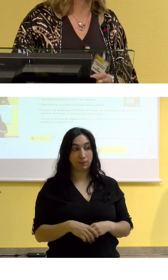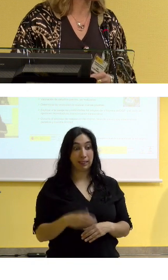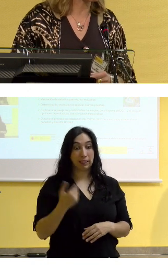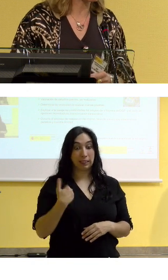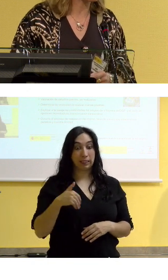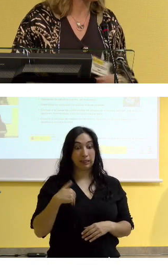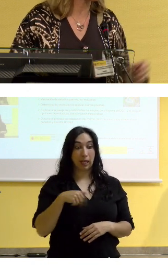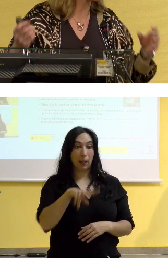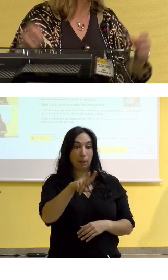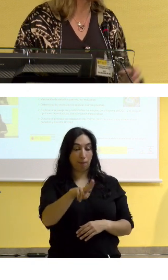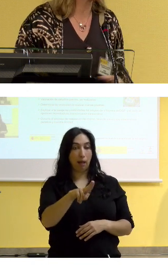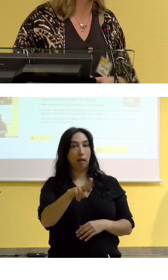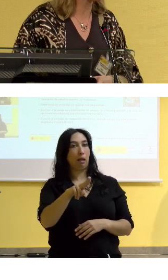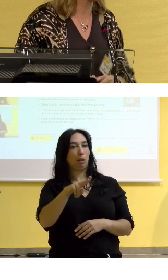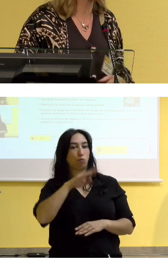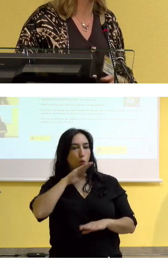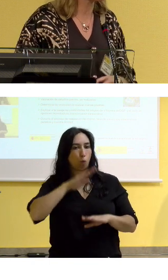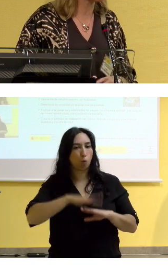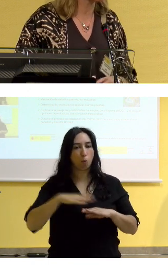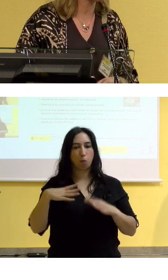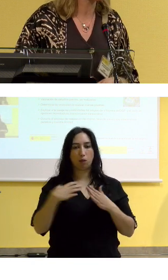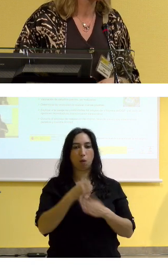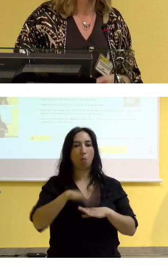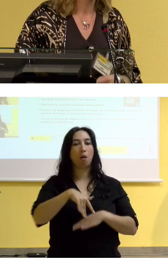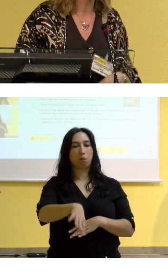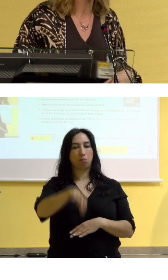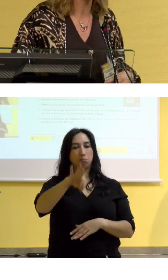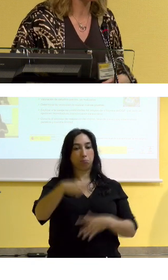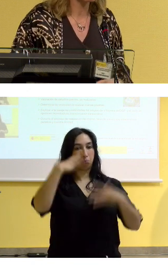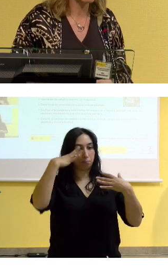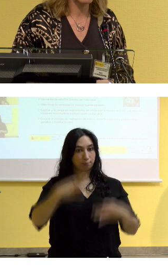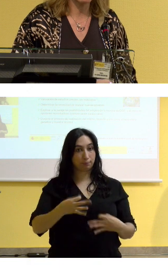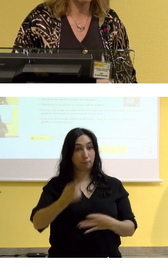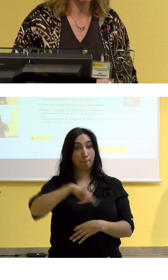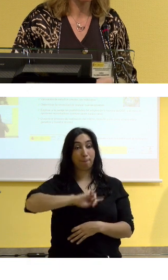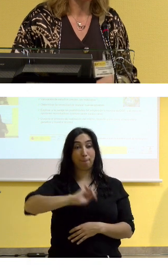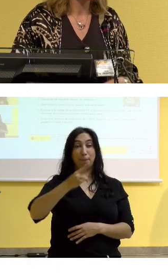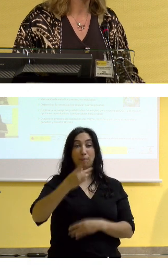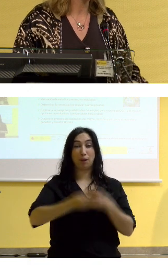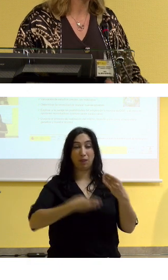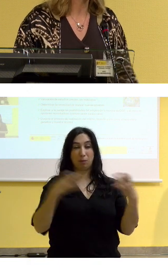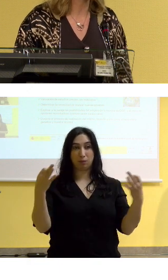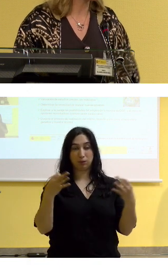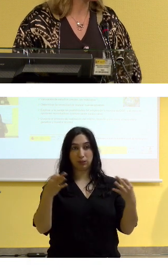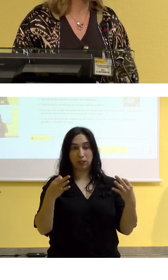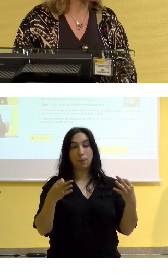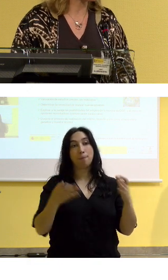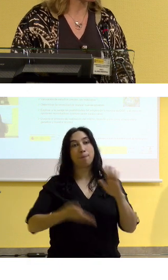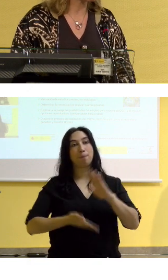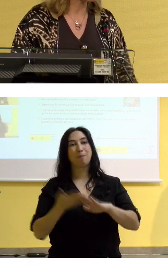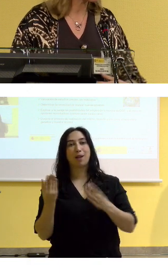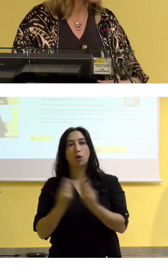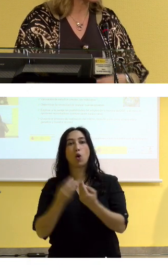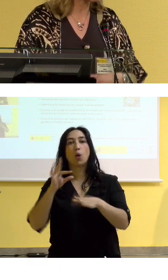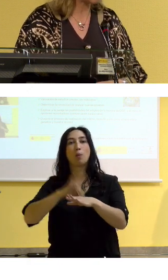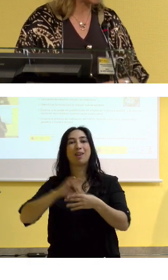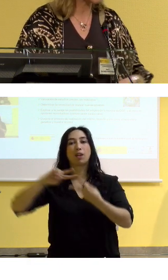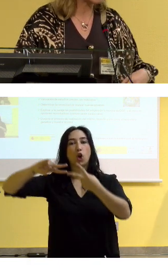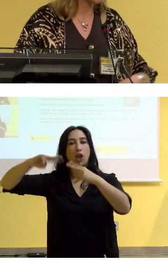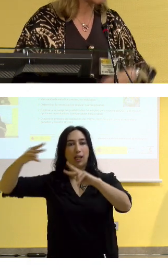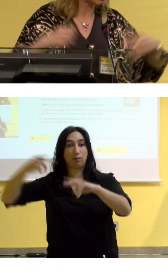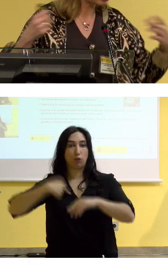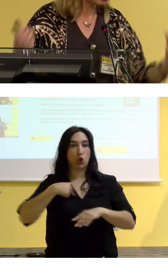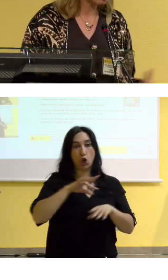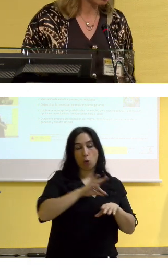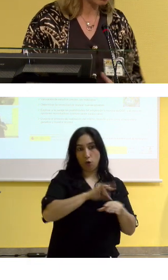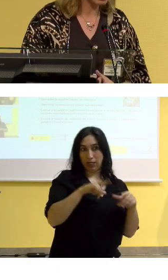tenemos a nuestra pareja allí que cumple esos criterios de selección, nosotros lo primero que hacemos es mandarle con un genetista. Yo soy ginecóloga, o sea,